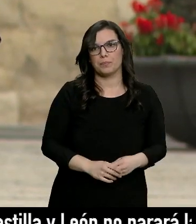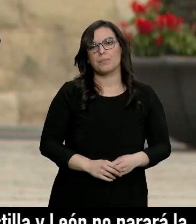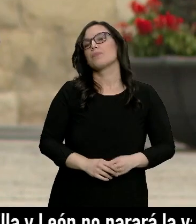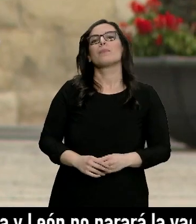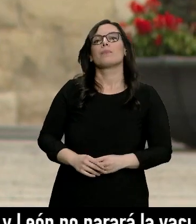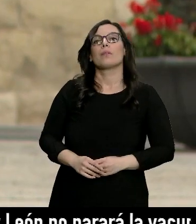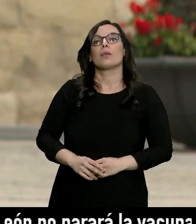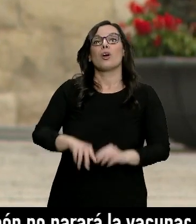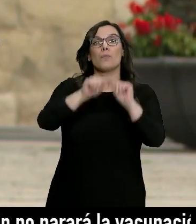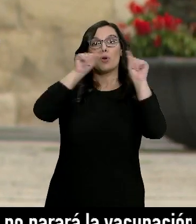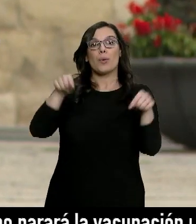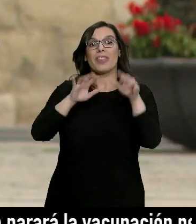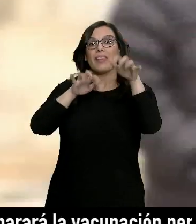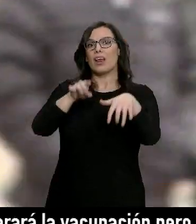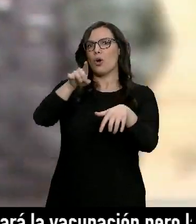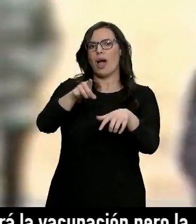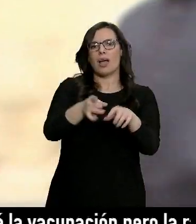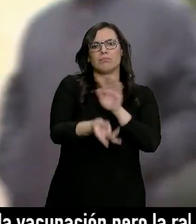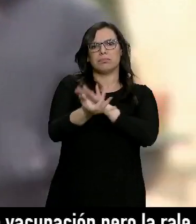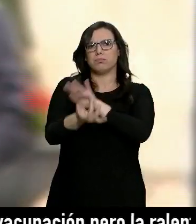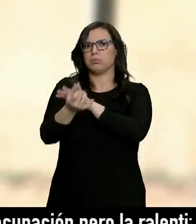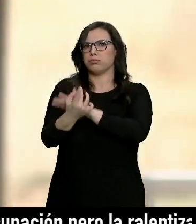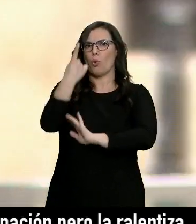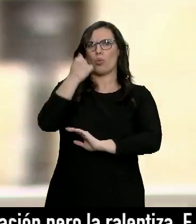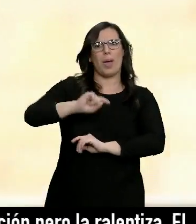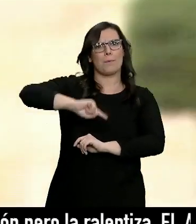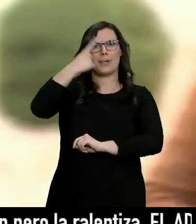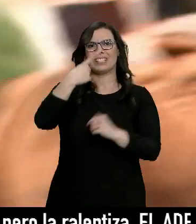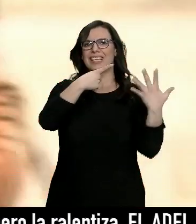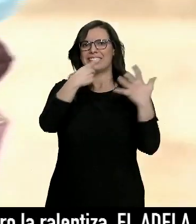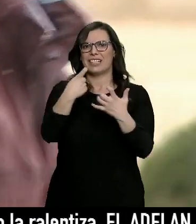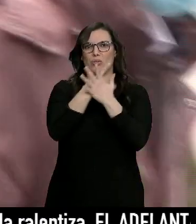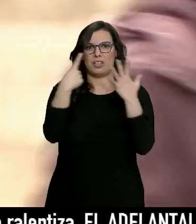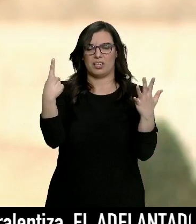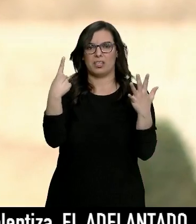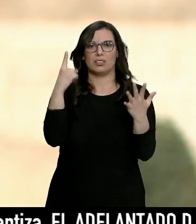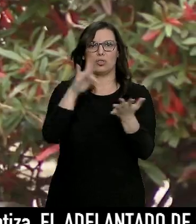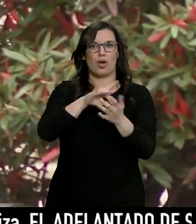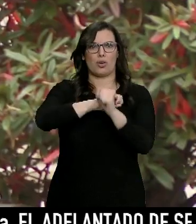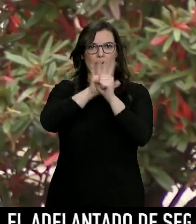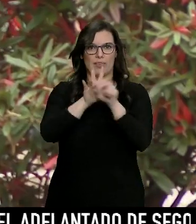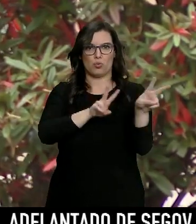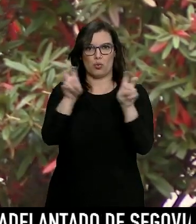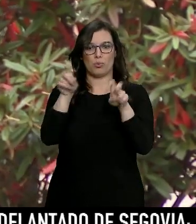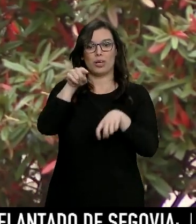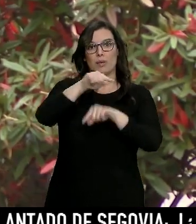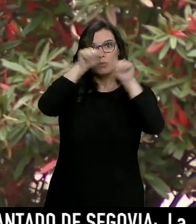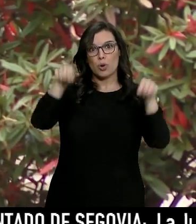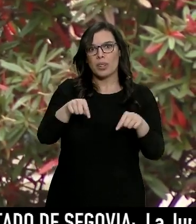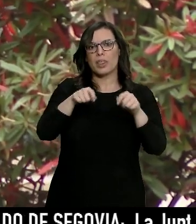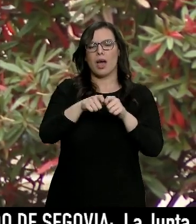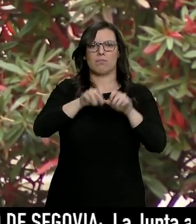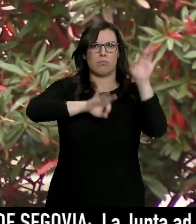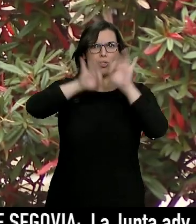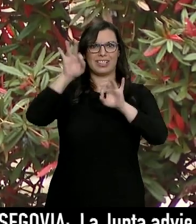León es la provincia que ha registrado más casos de coronavirus en el último día, 616. En esta provincia sigue aumentando la